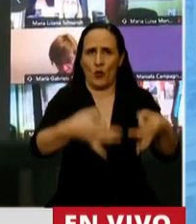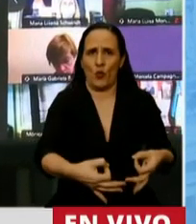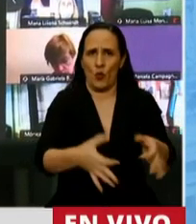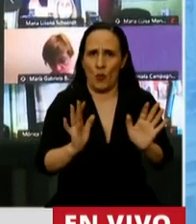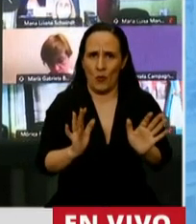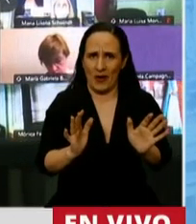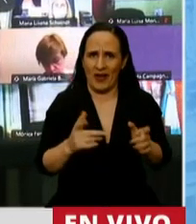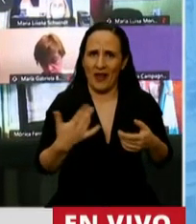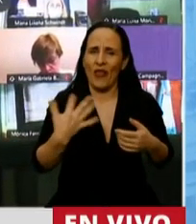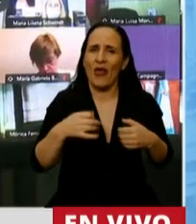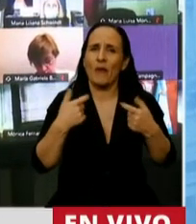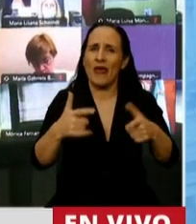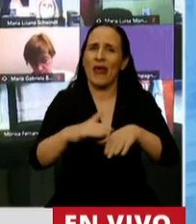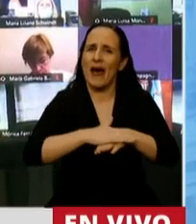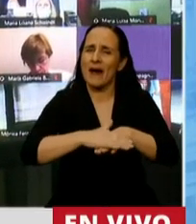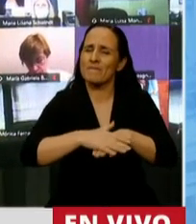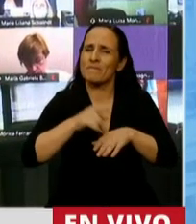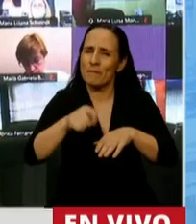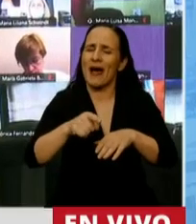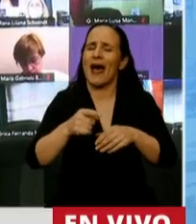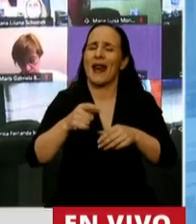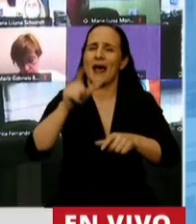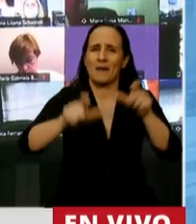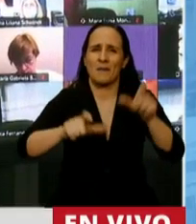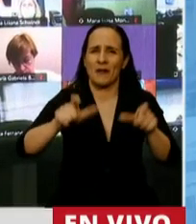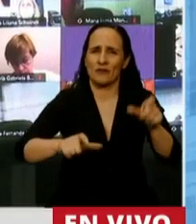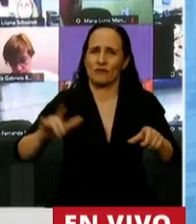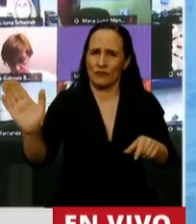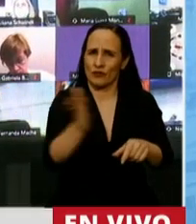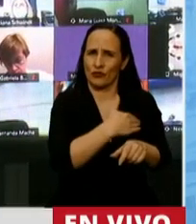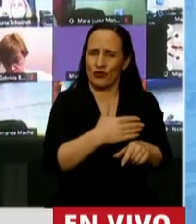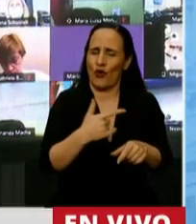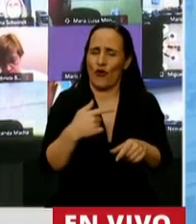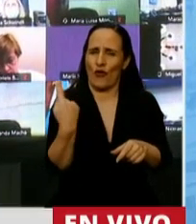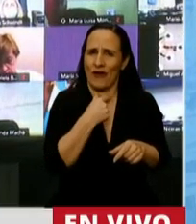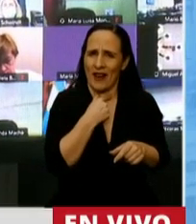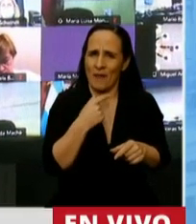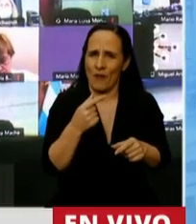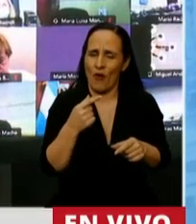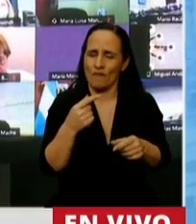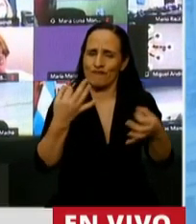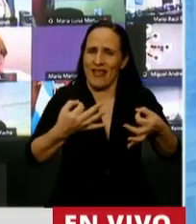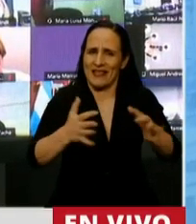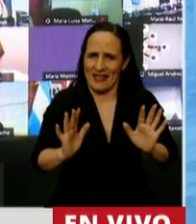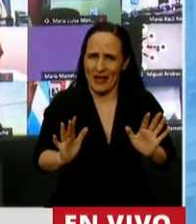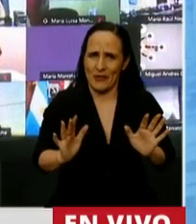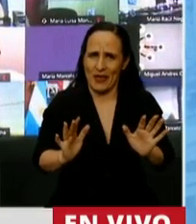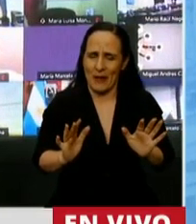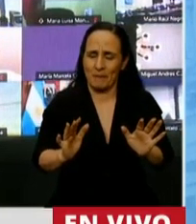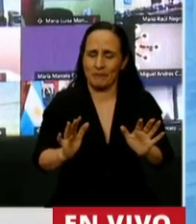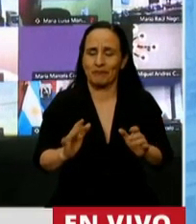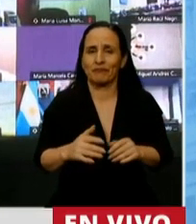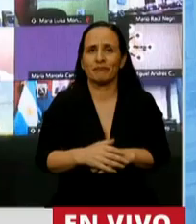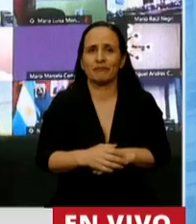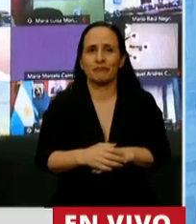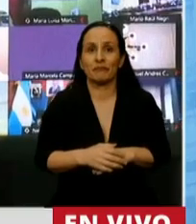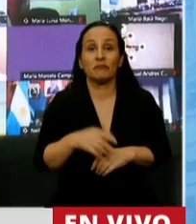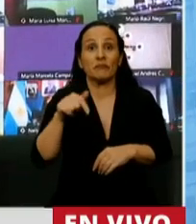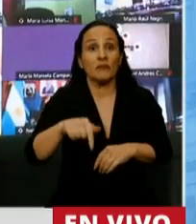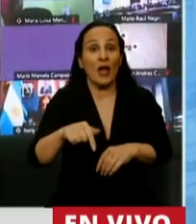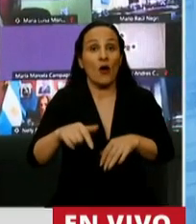una comunidad social y cada una de las partes componentes pueda desarrollarse en orden, las garantías para